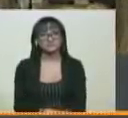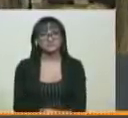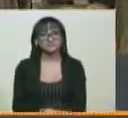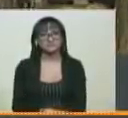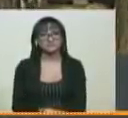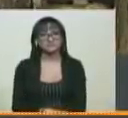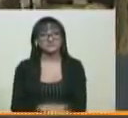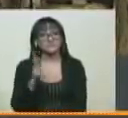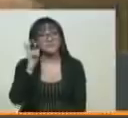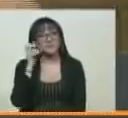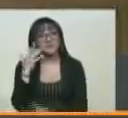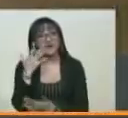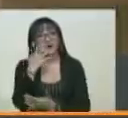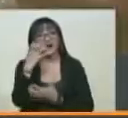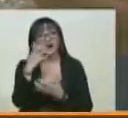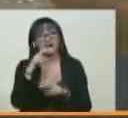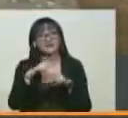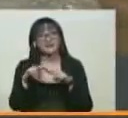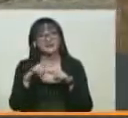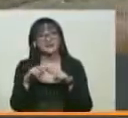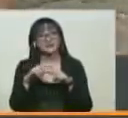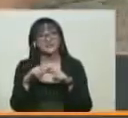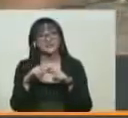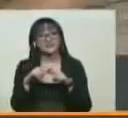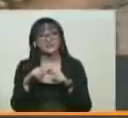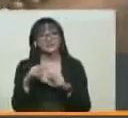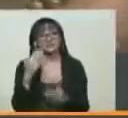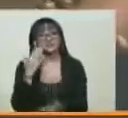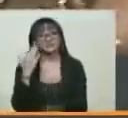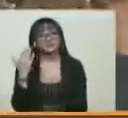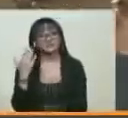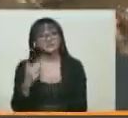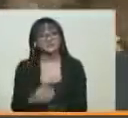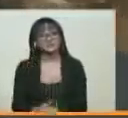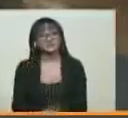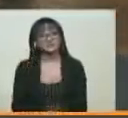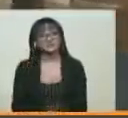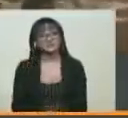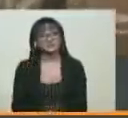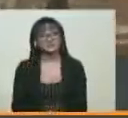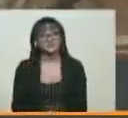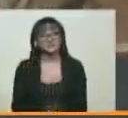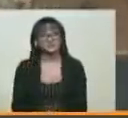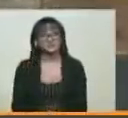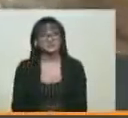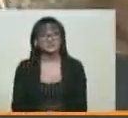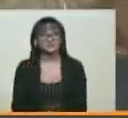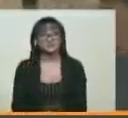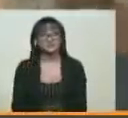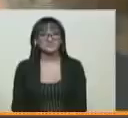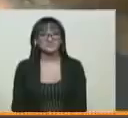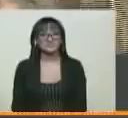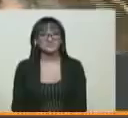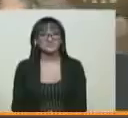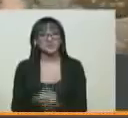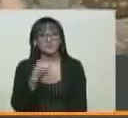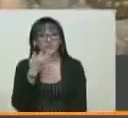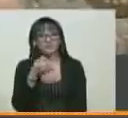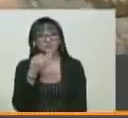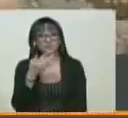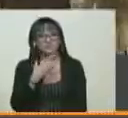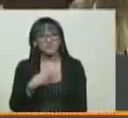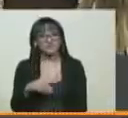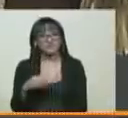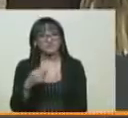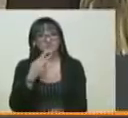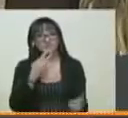Escuchamos a los niños del pueblo guarequena ahora diciendo Are Kawinubariba. Buenas tardes, presidente. Dándole la bienvenida al presidente Maduro. Le saludamos, le damos